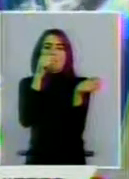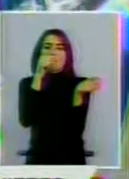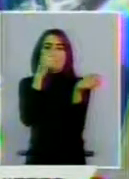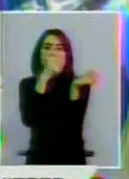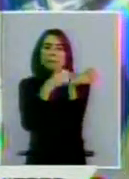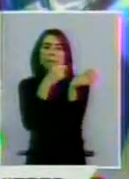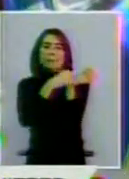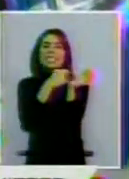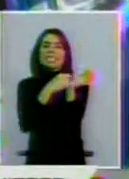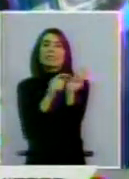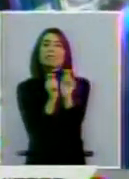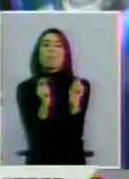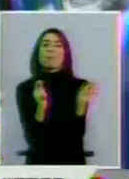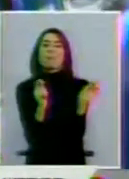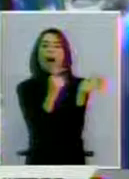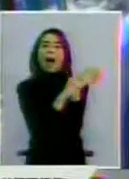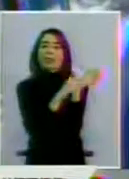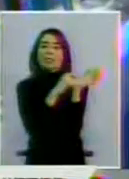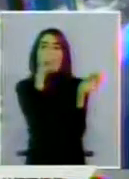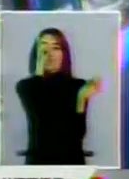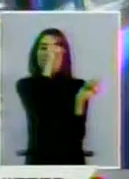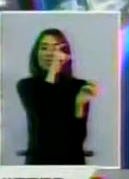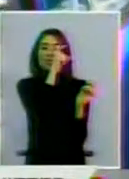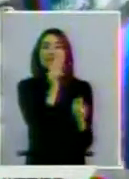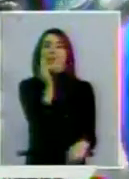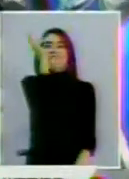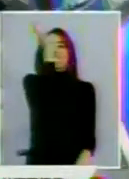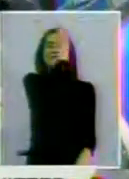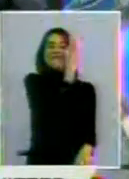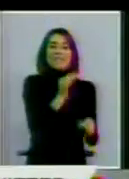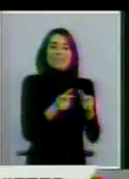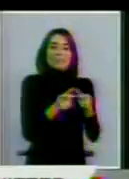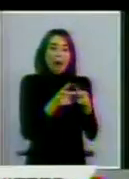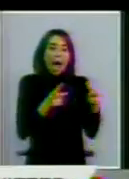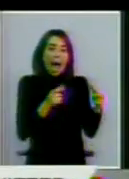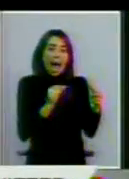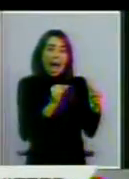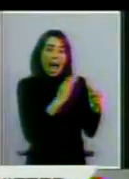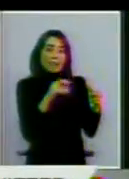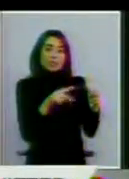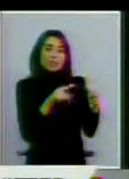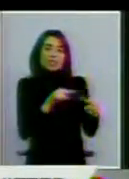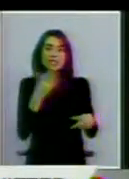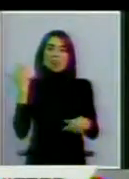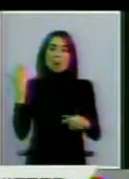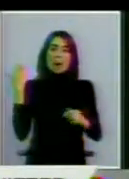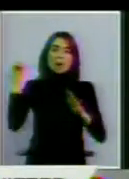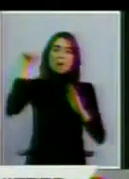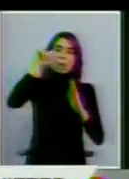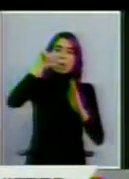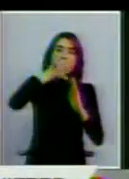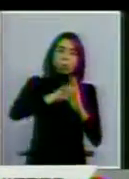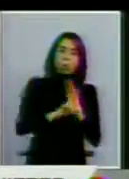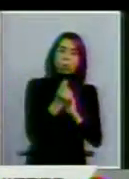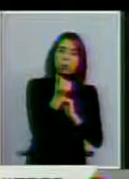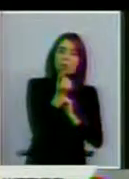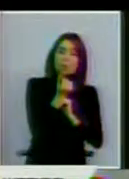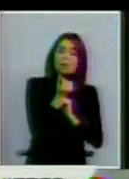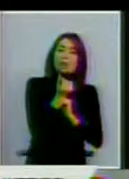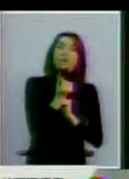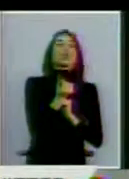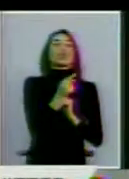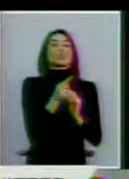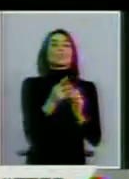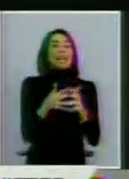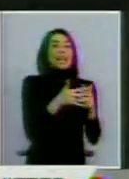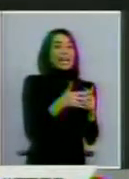un teléfono móvil. La acción de Facebook lleva semanas desvalorizándose y eso ha reforzado los planes de esta